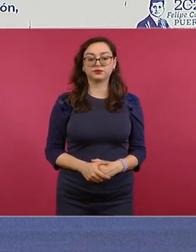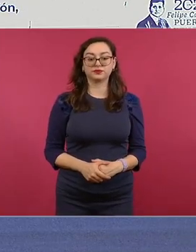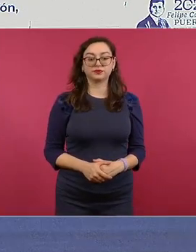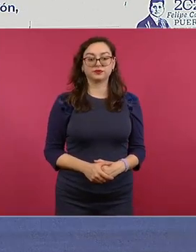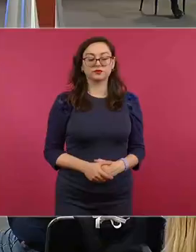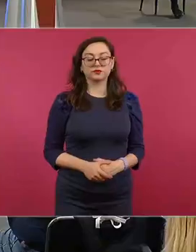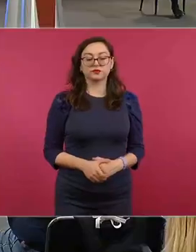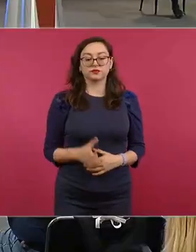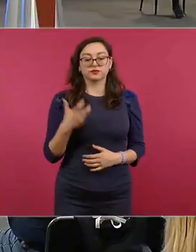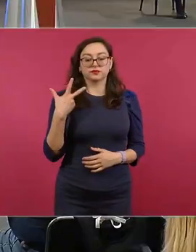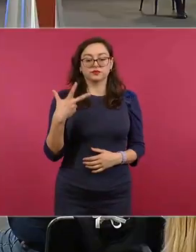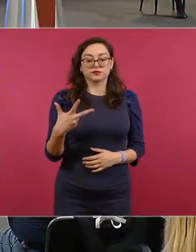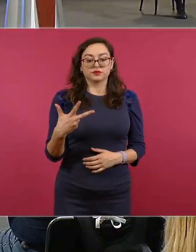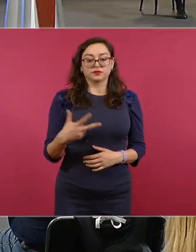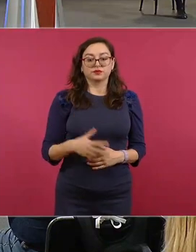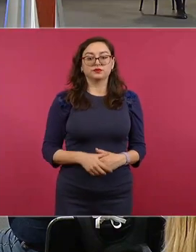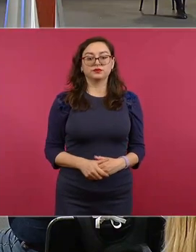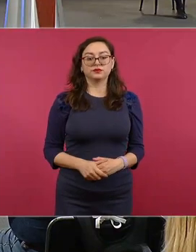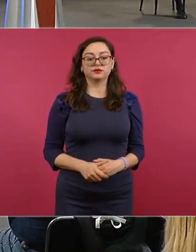Ocho,